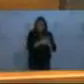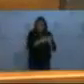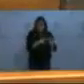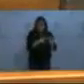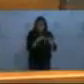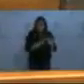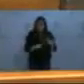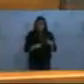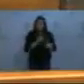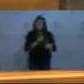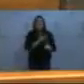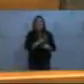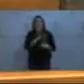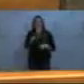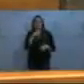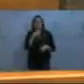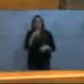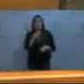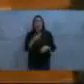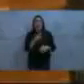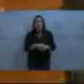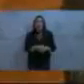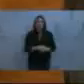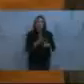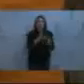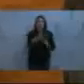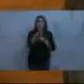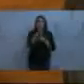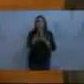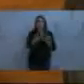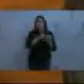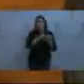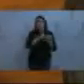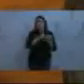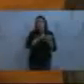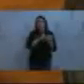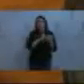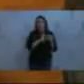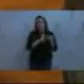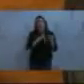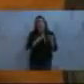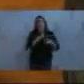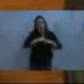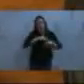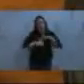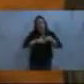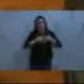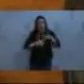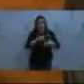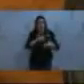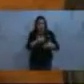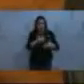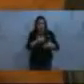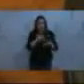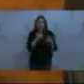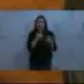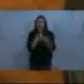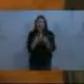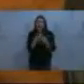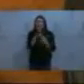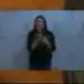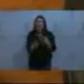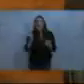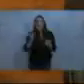palabra. La cobertura de plazas en hospitales con alta complejidad en los procesos asistenciales precisa de